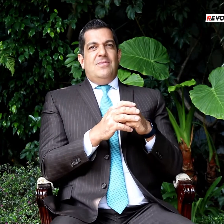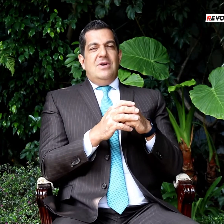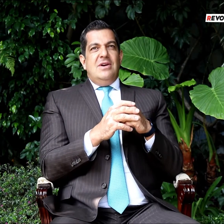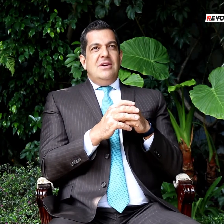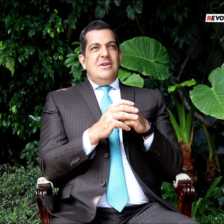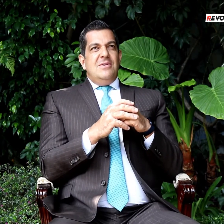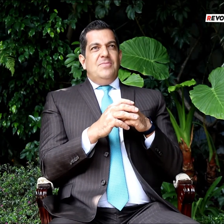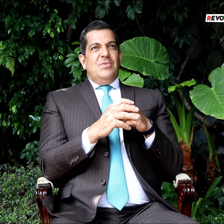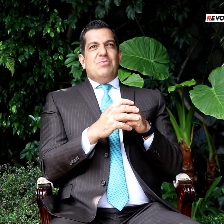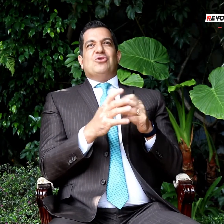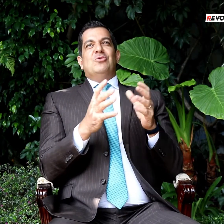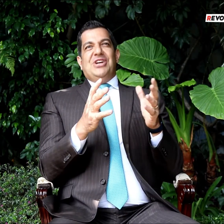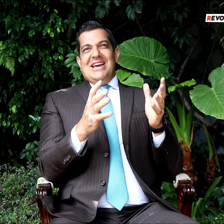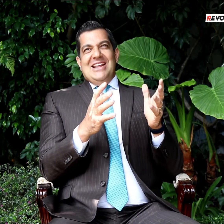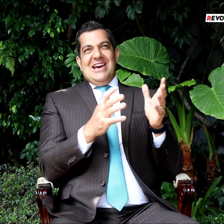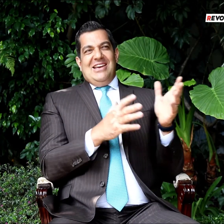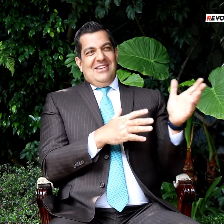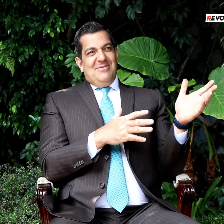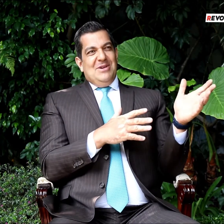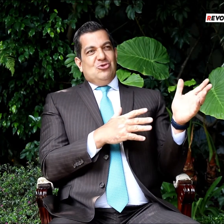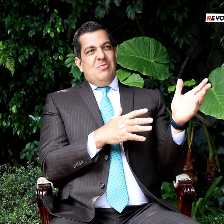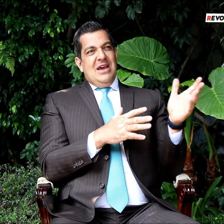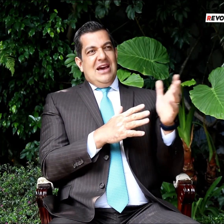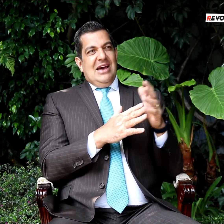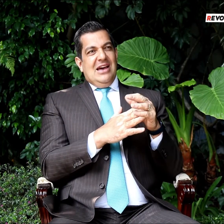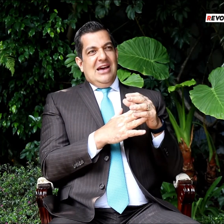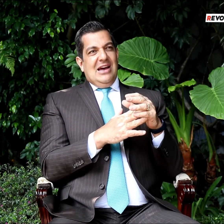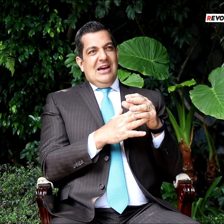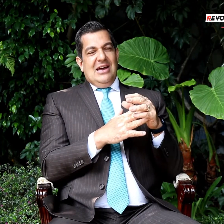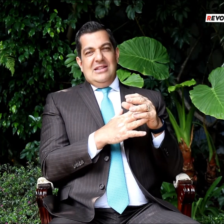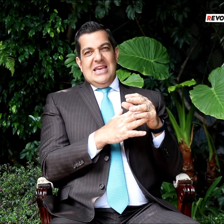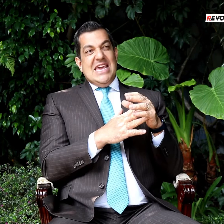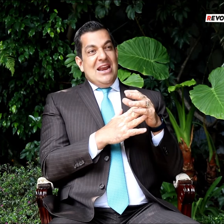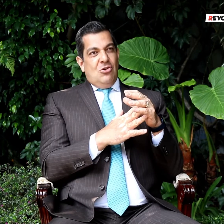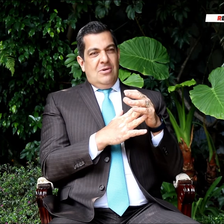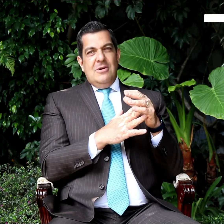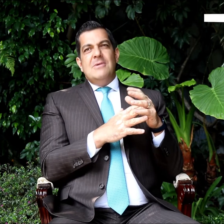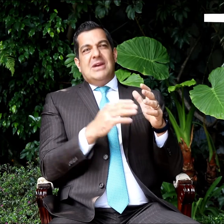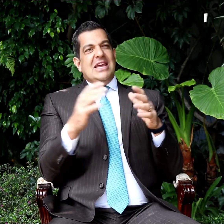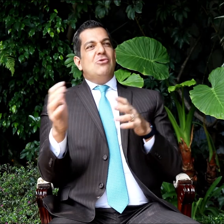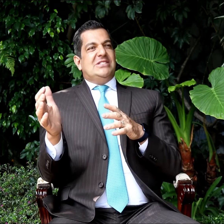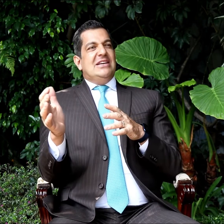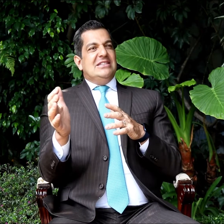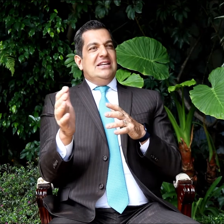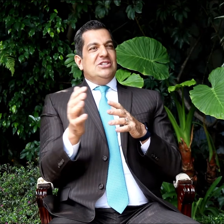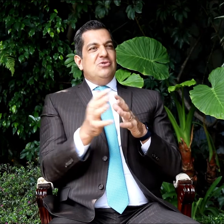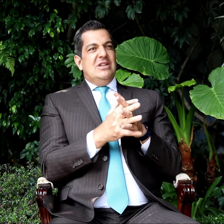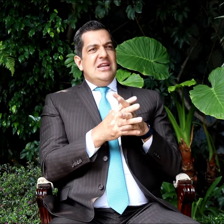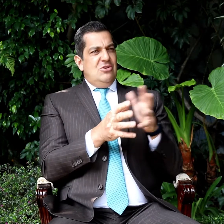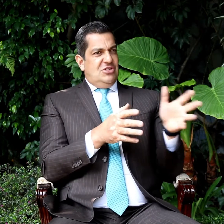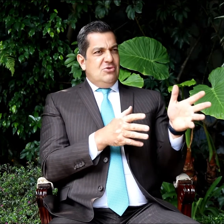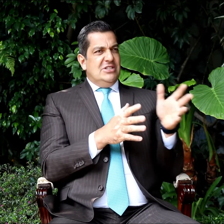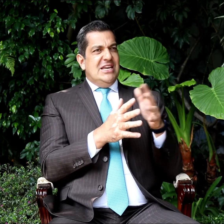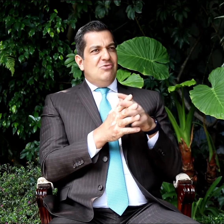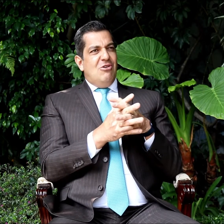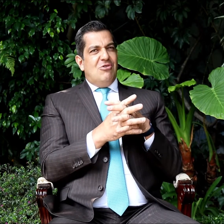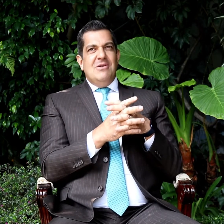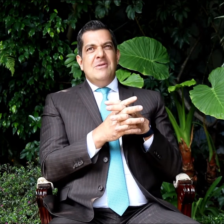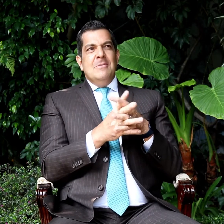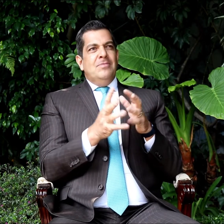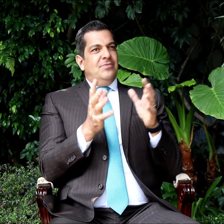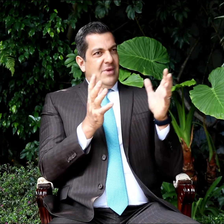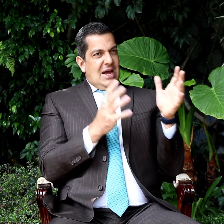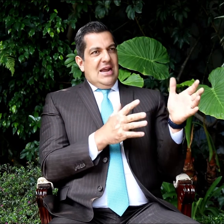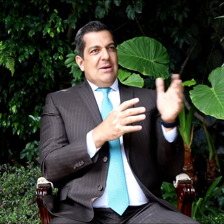ello y pues con mucha alegría me sumé de lleno, que ya lo hacía desde la ciudadanía y lo sigo haciendo